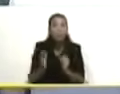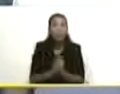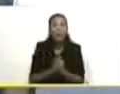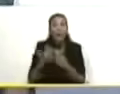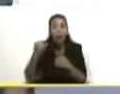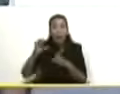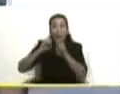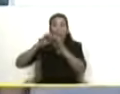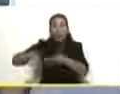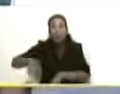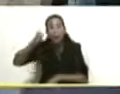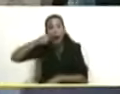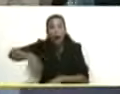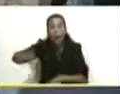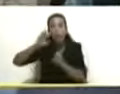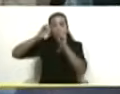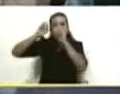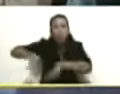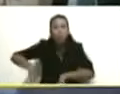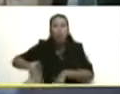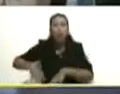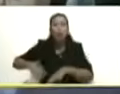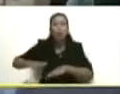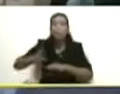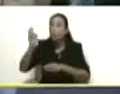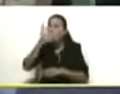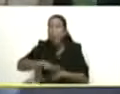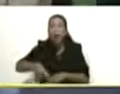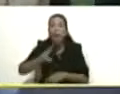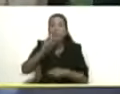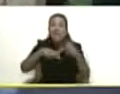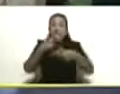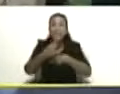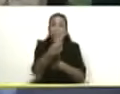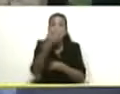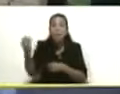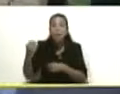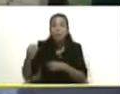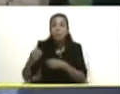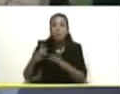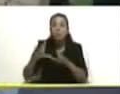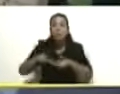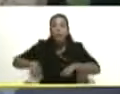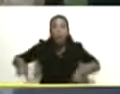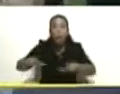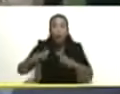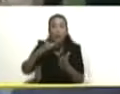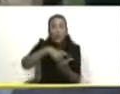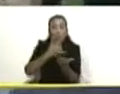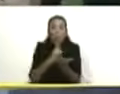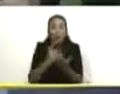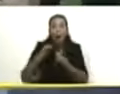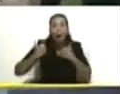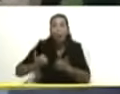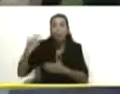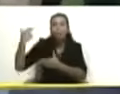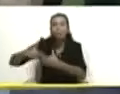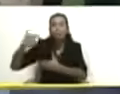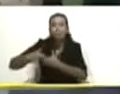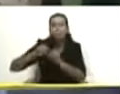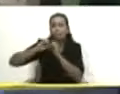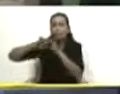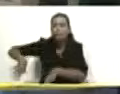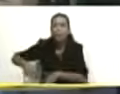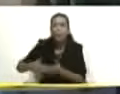había abandonado el campo, toda la Venezuela del siglo XX, el esquema rentista petrolero abandonó el campo